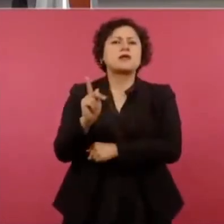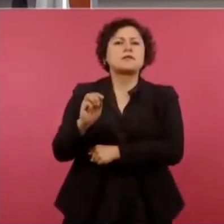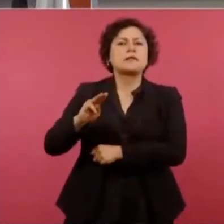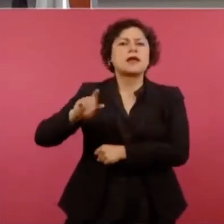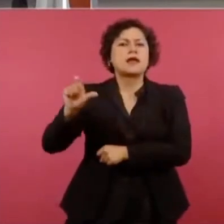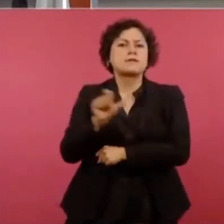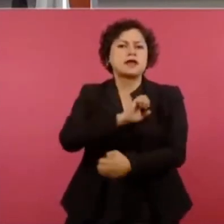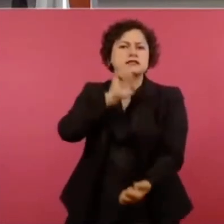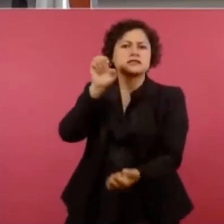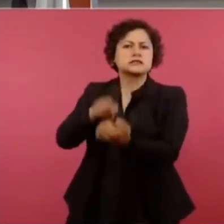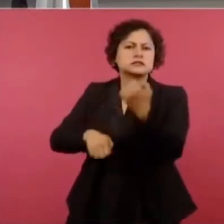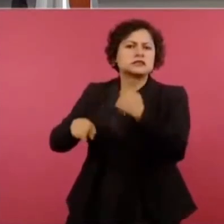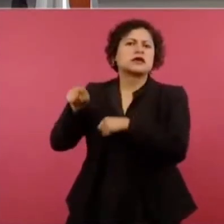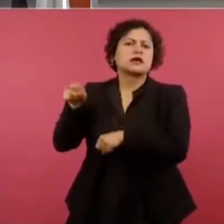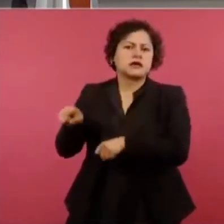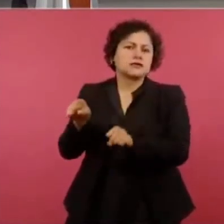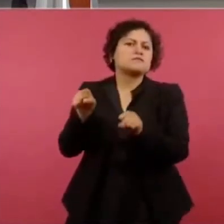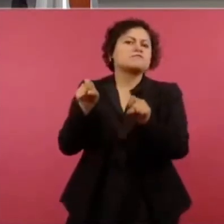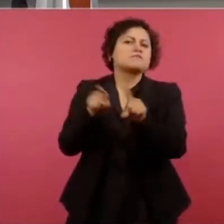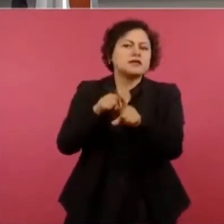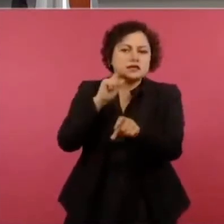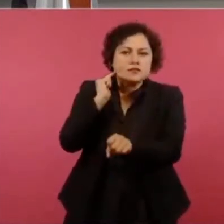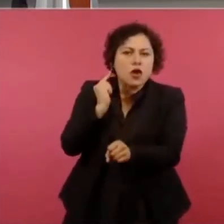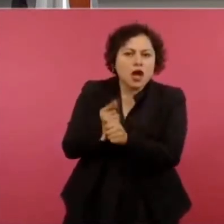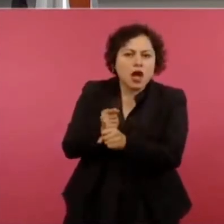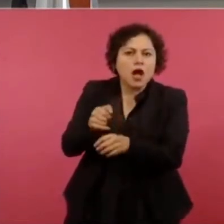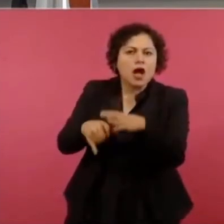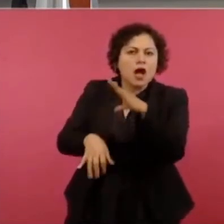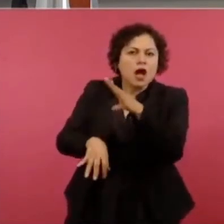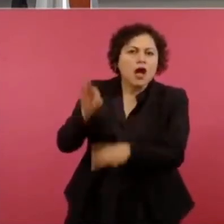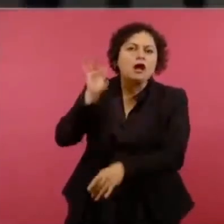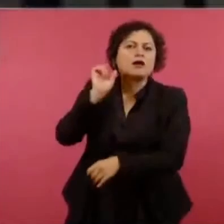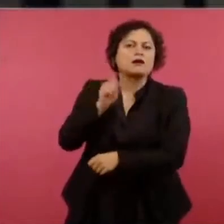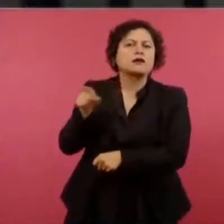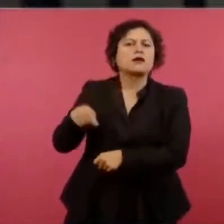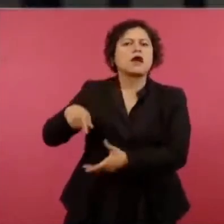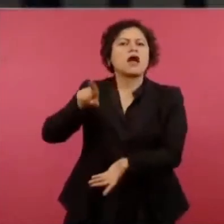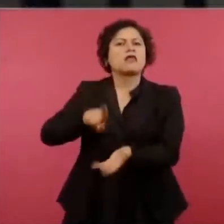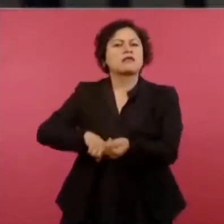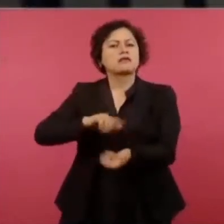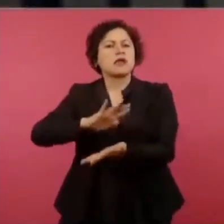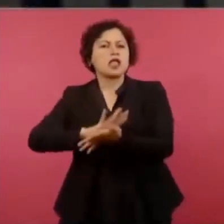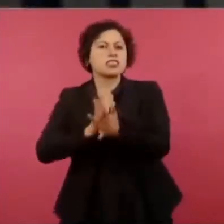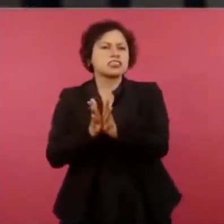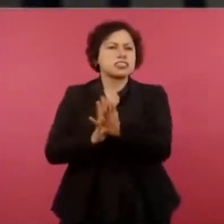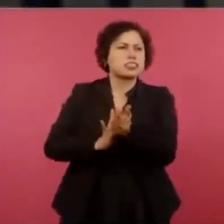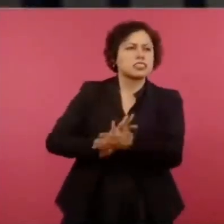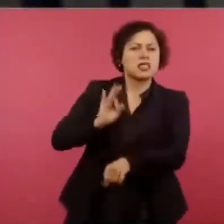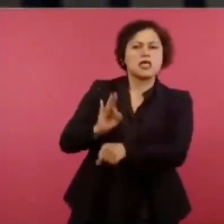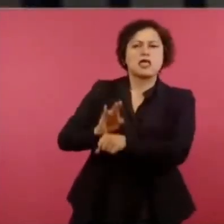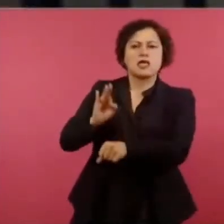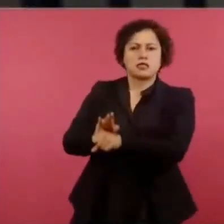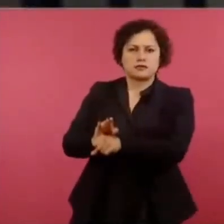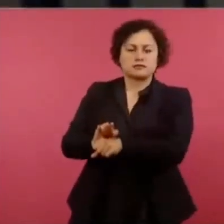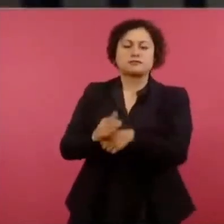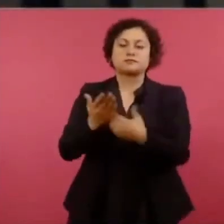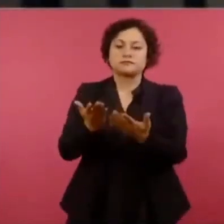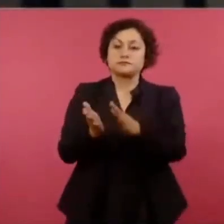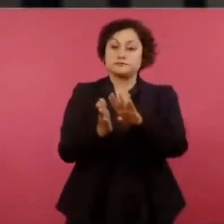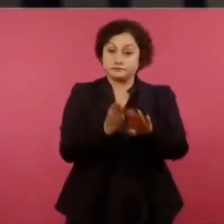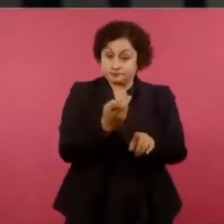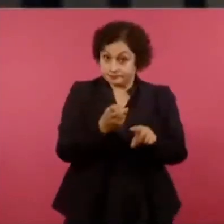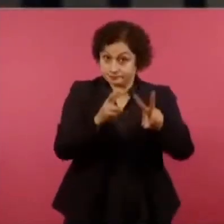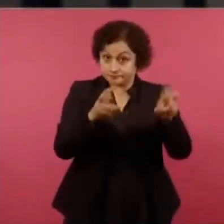es ese régimen de privilegios. Y aquí yo le quiero consultar o preguntar acerca de